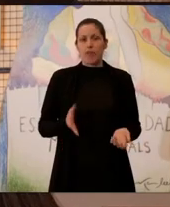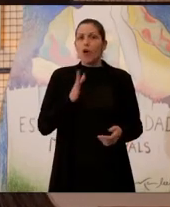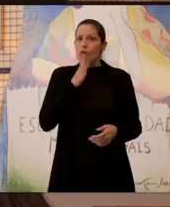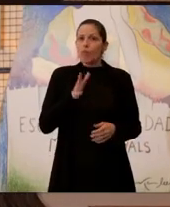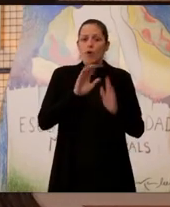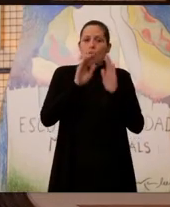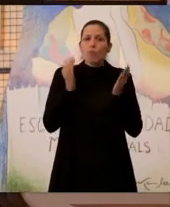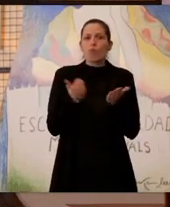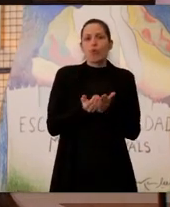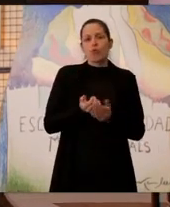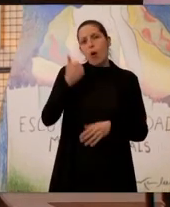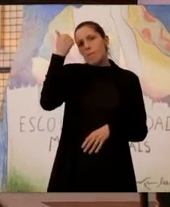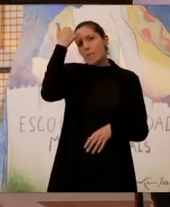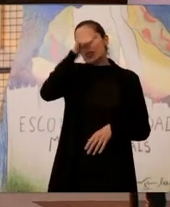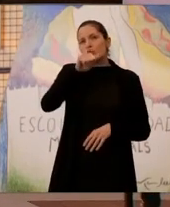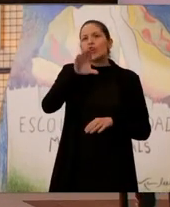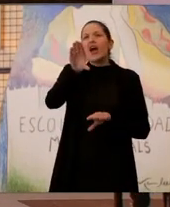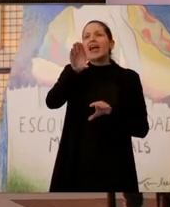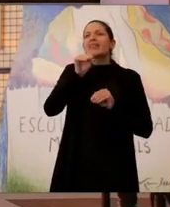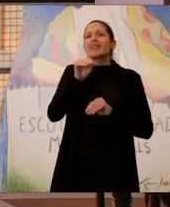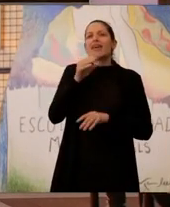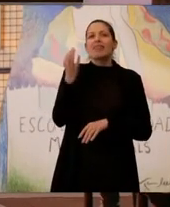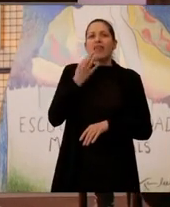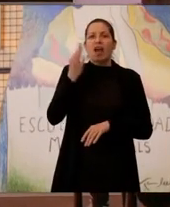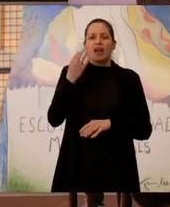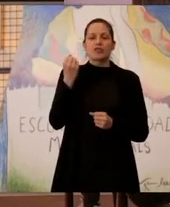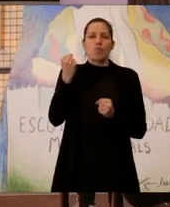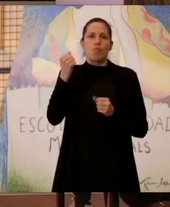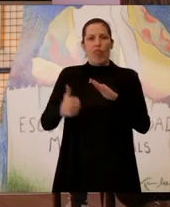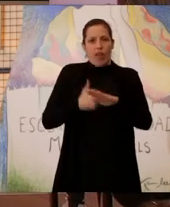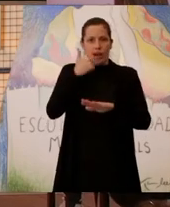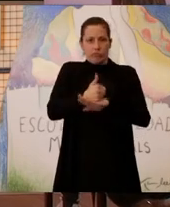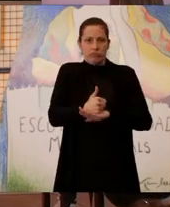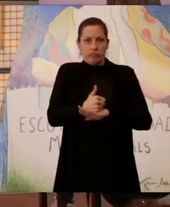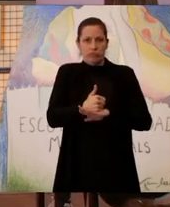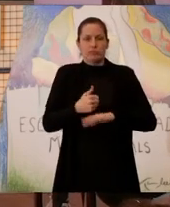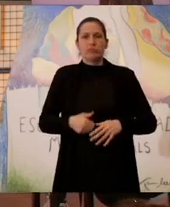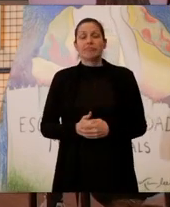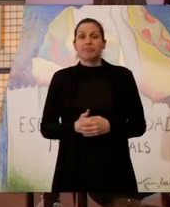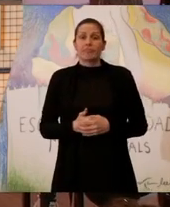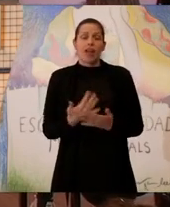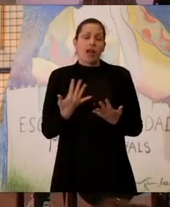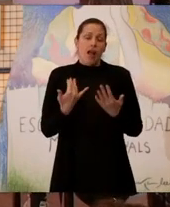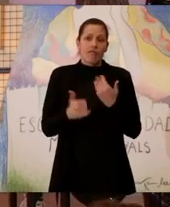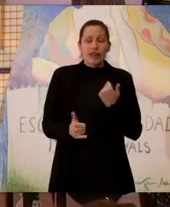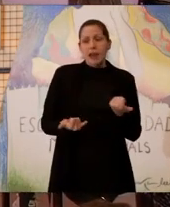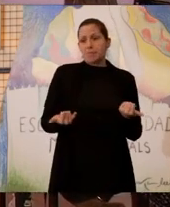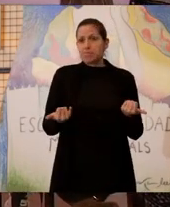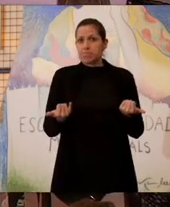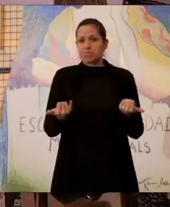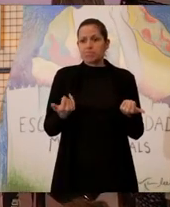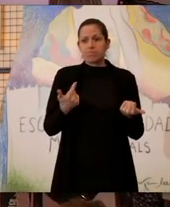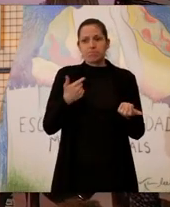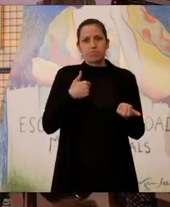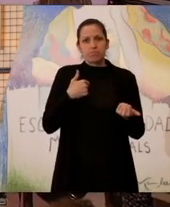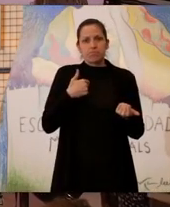que la jerarquía de poder y por lo tanto Si tú tratas No por nada porque yo ni